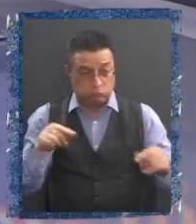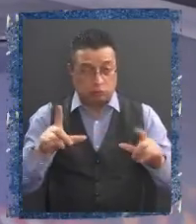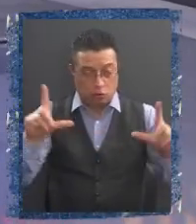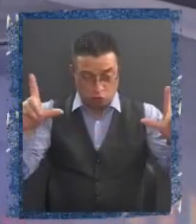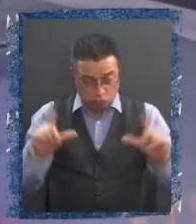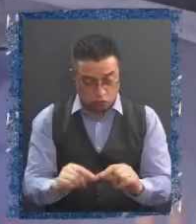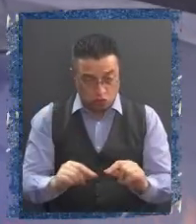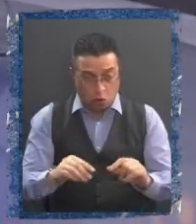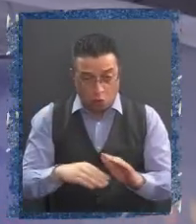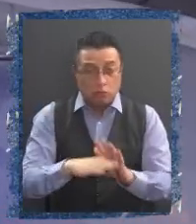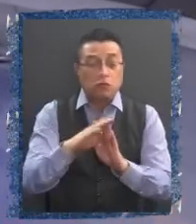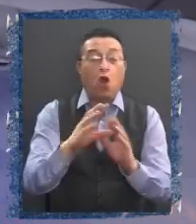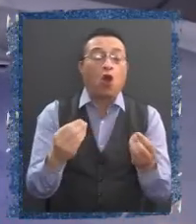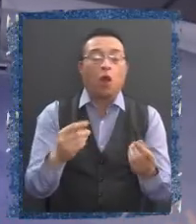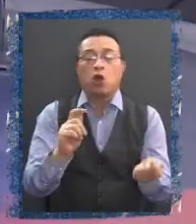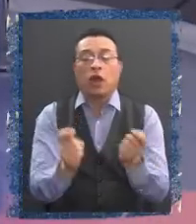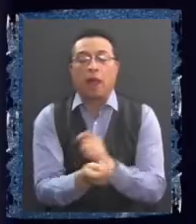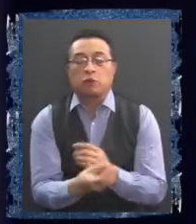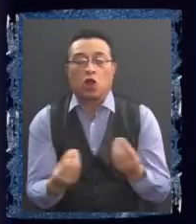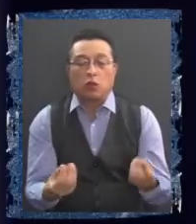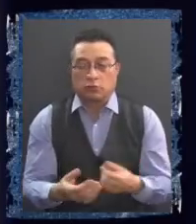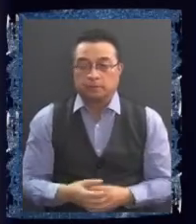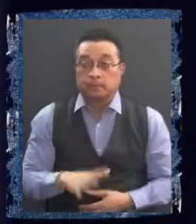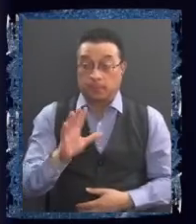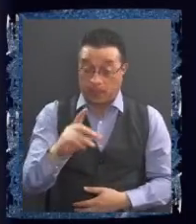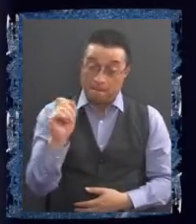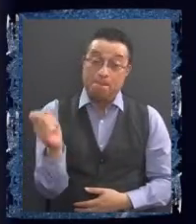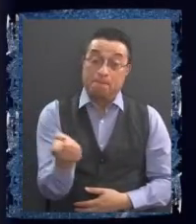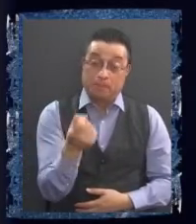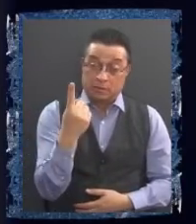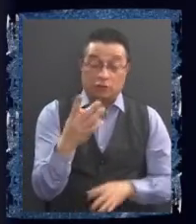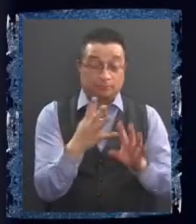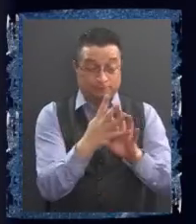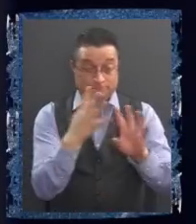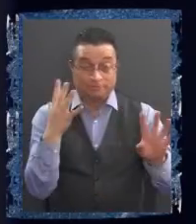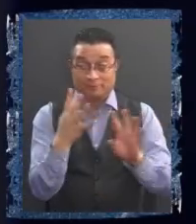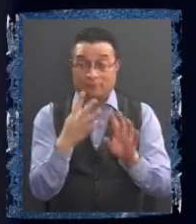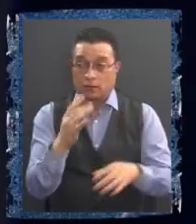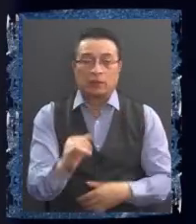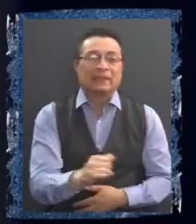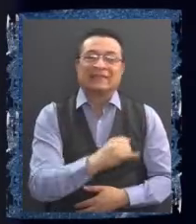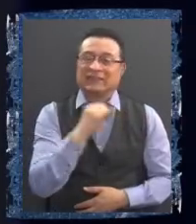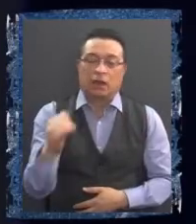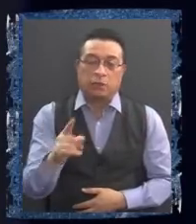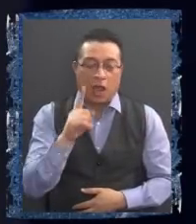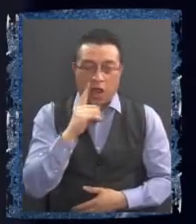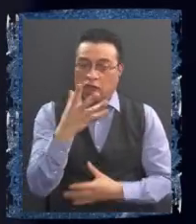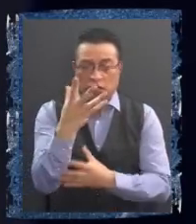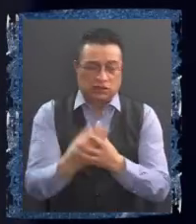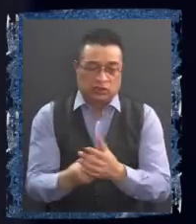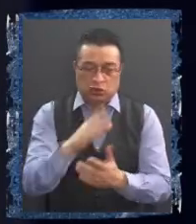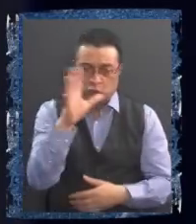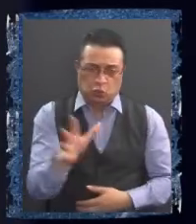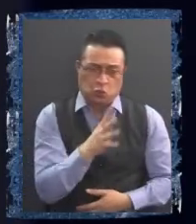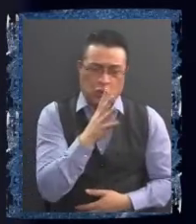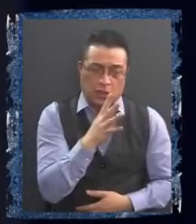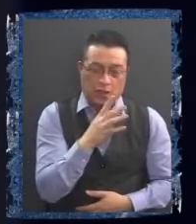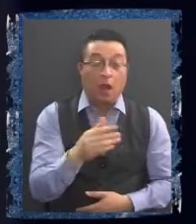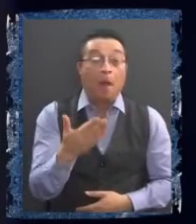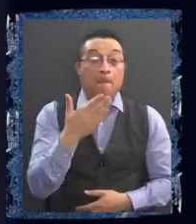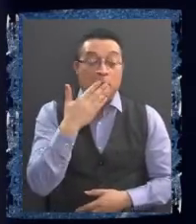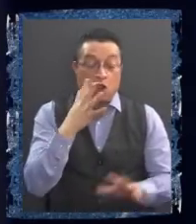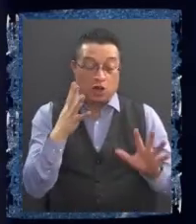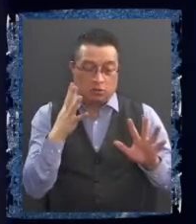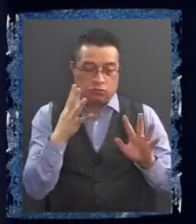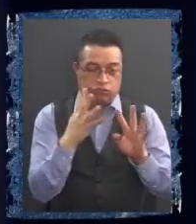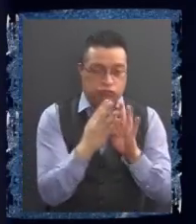va a impactar? Bueno, primero que nada, las listas de espera siempre existen, nunca se van a terminar. El ideal es que sean listas de